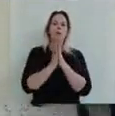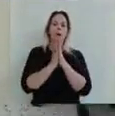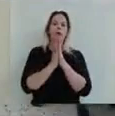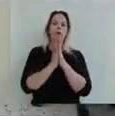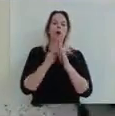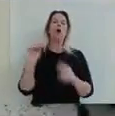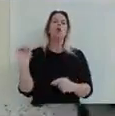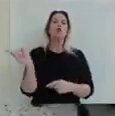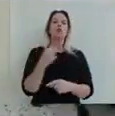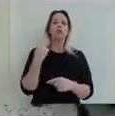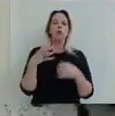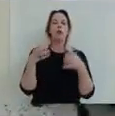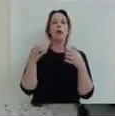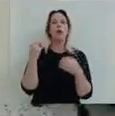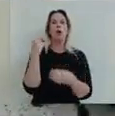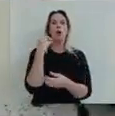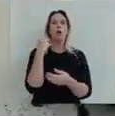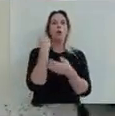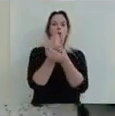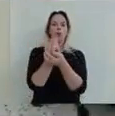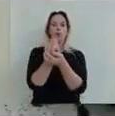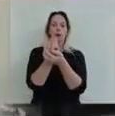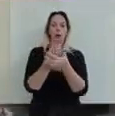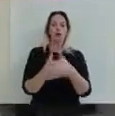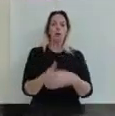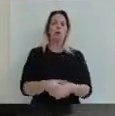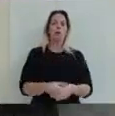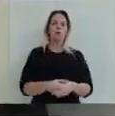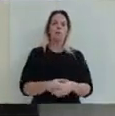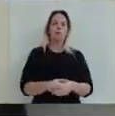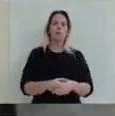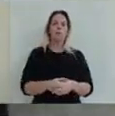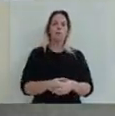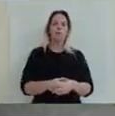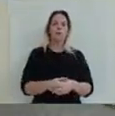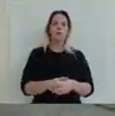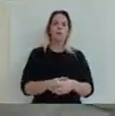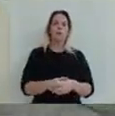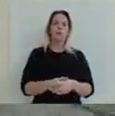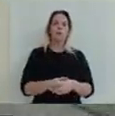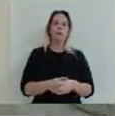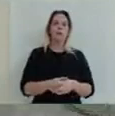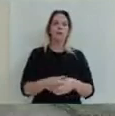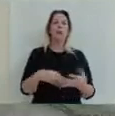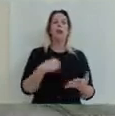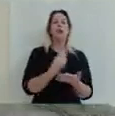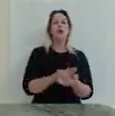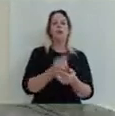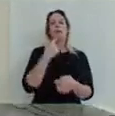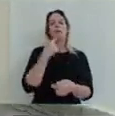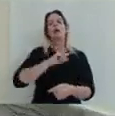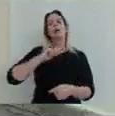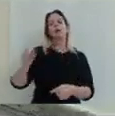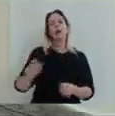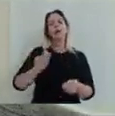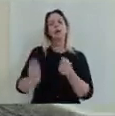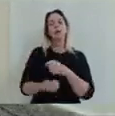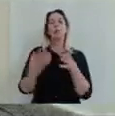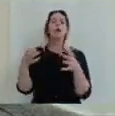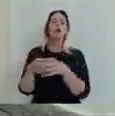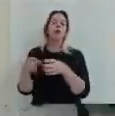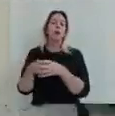Concejal de Gaetano. Sí, solicito, señora Presidenta, que esta nota sea girada a la Comisión de Cultura. Pongo a consideración la moción